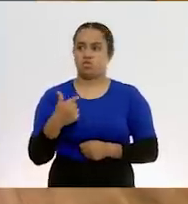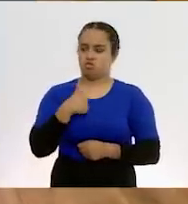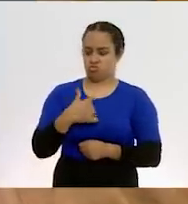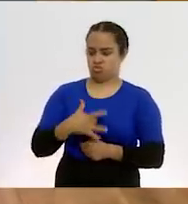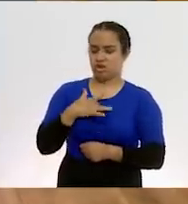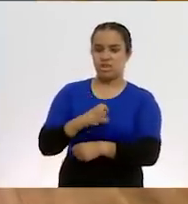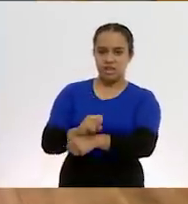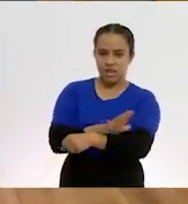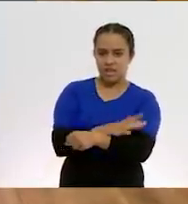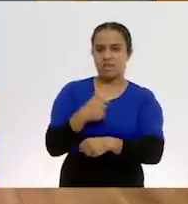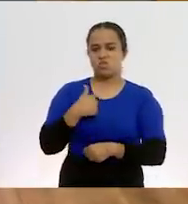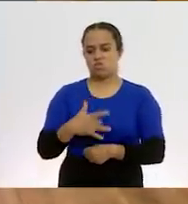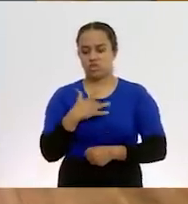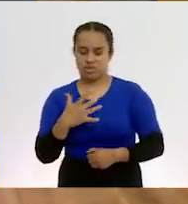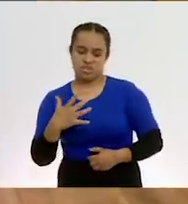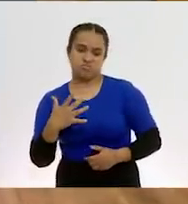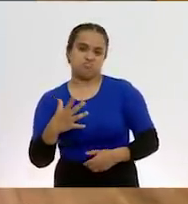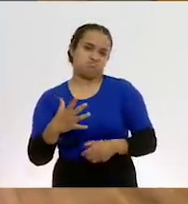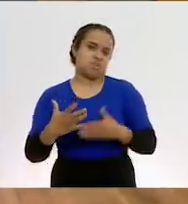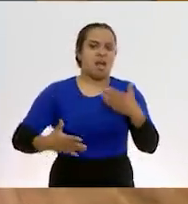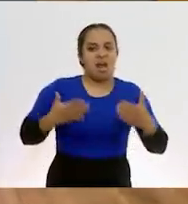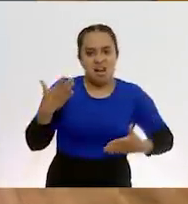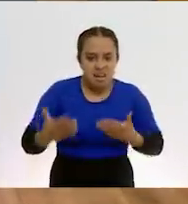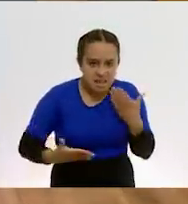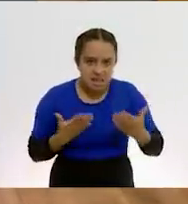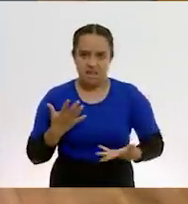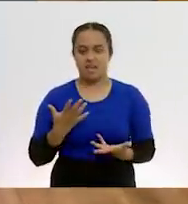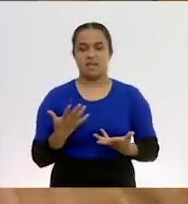emociones. Sentí alegría, sentí